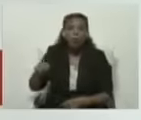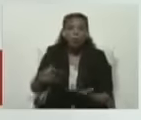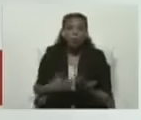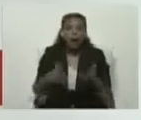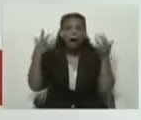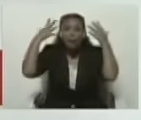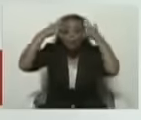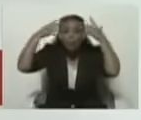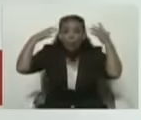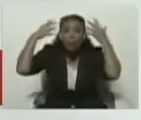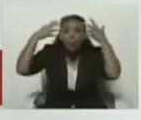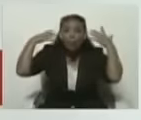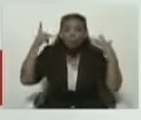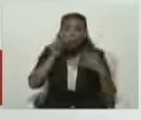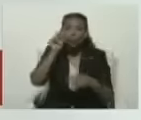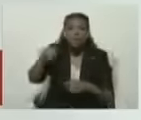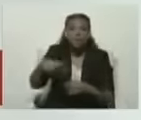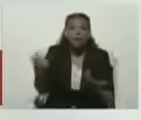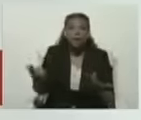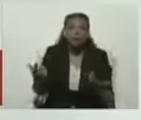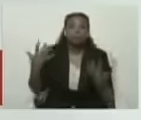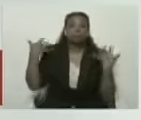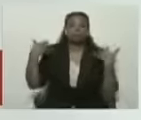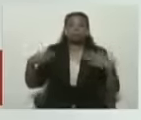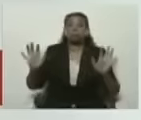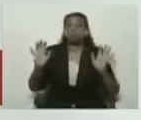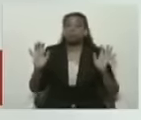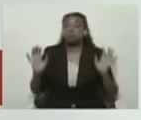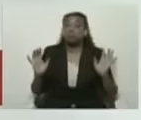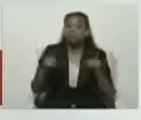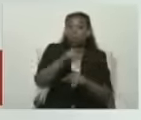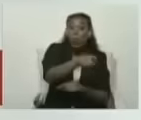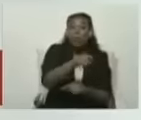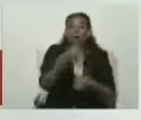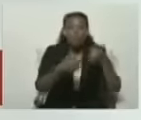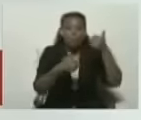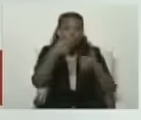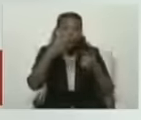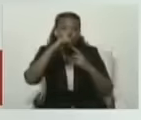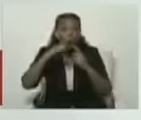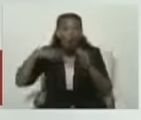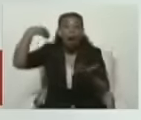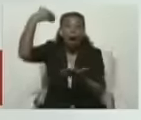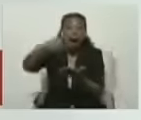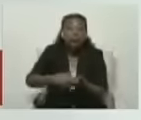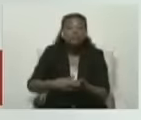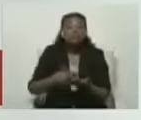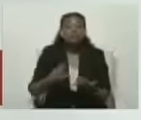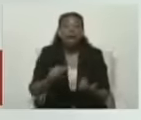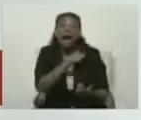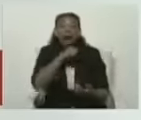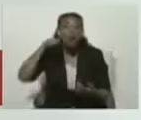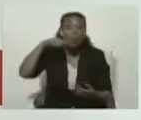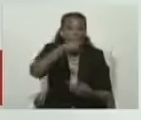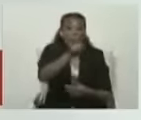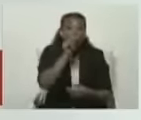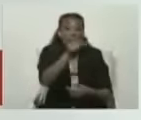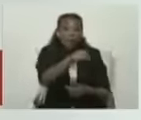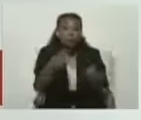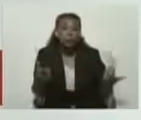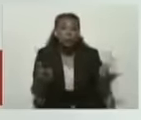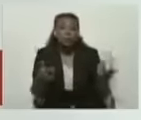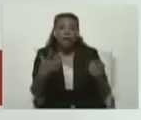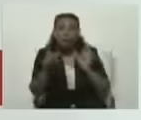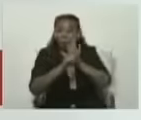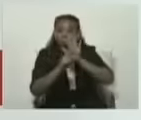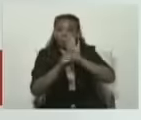Ledesma, ni se diga. Su compañero de partido por muchos años, Henry Ramos Alup, decía que usted agarra el Código Penal de Venezuela